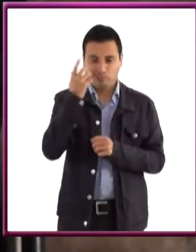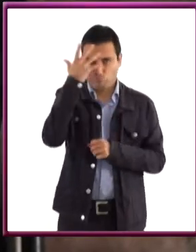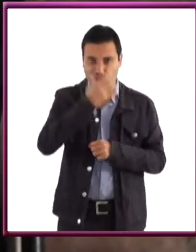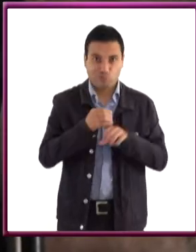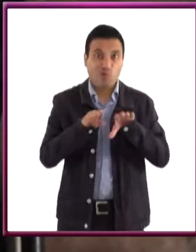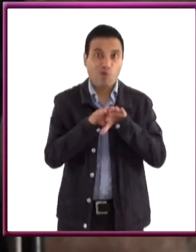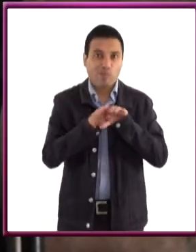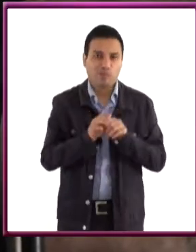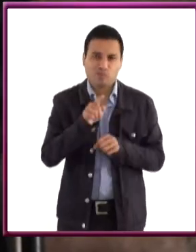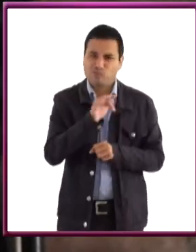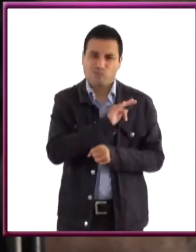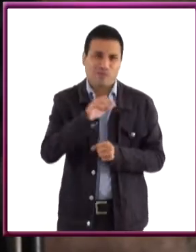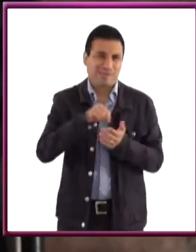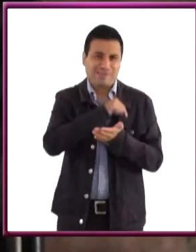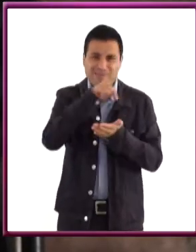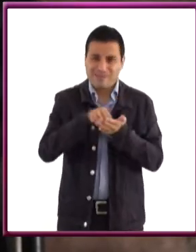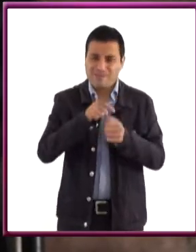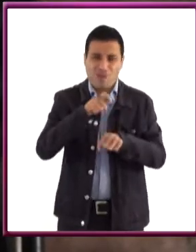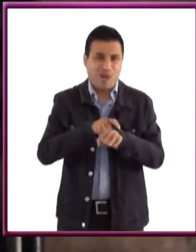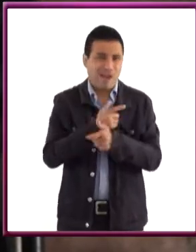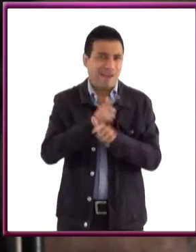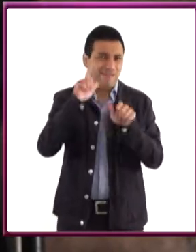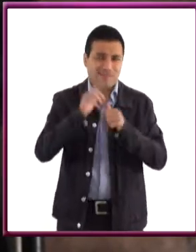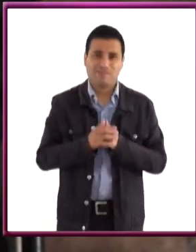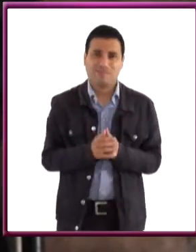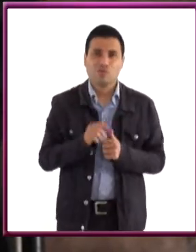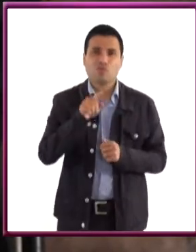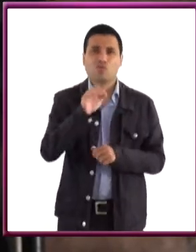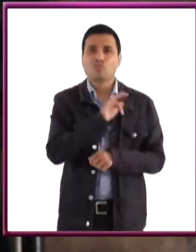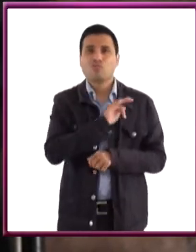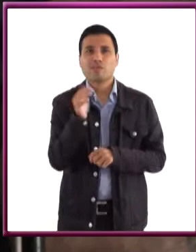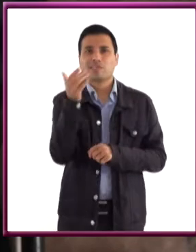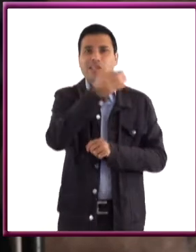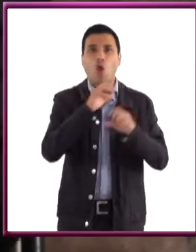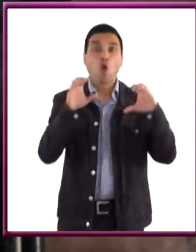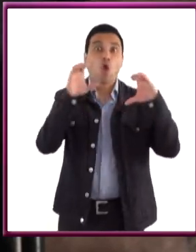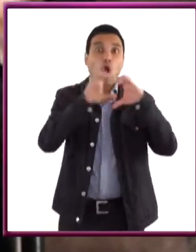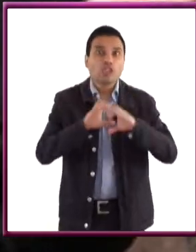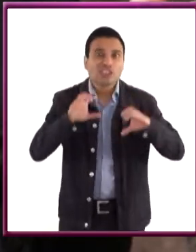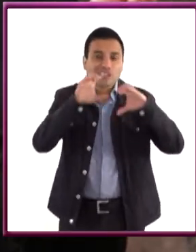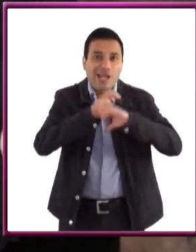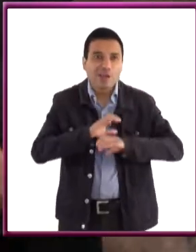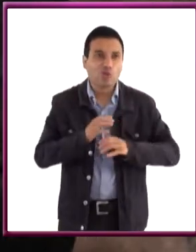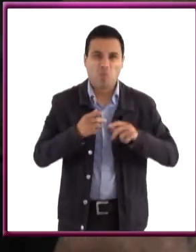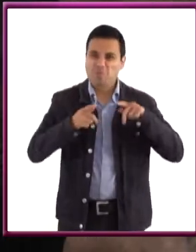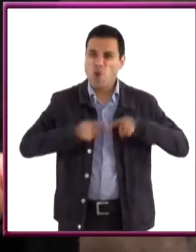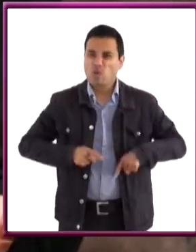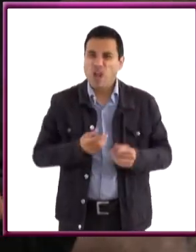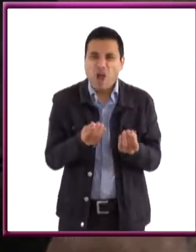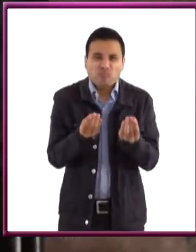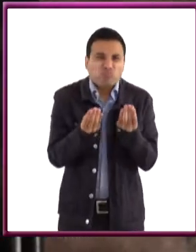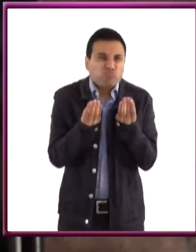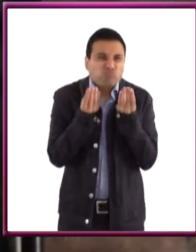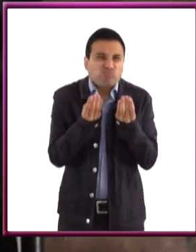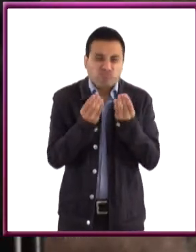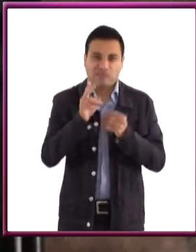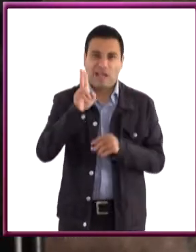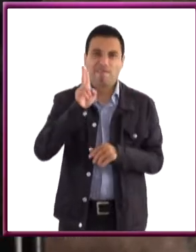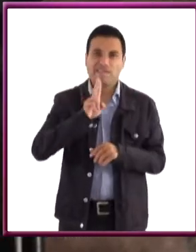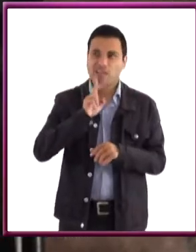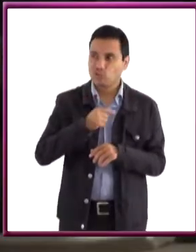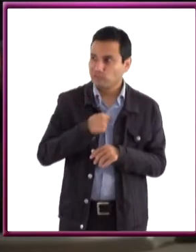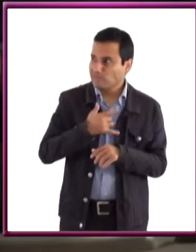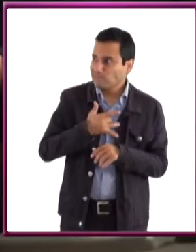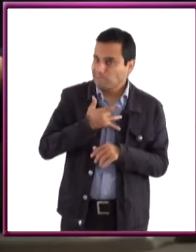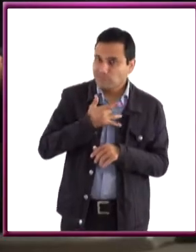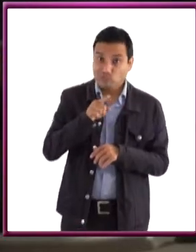bonito es que justo lo puedes hacer en cualquier momento. De hecho, puedes ir a un concierto ruidosísimo, con muchísima gente, y practicar atención